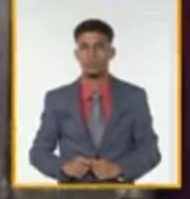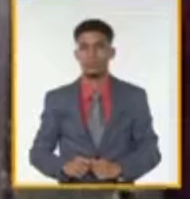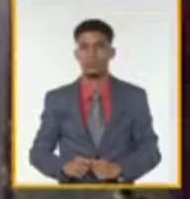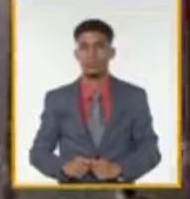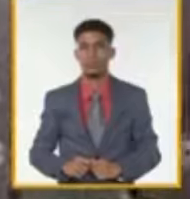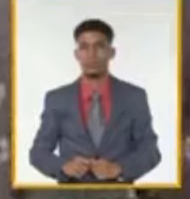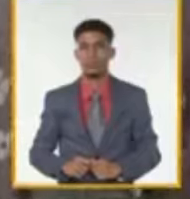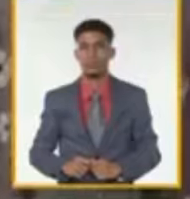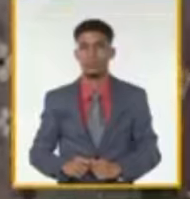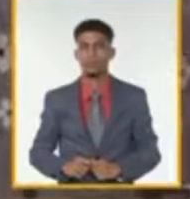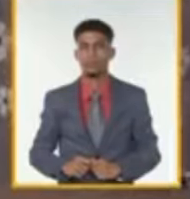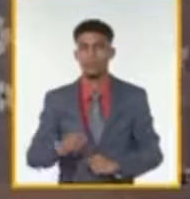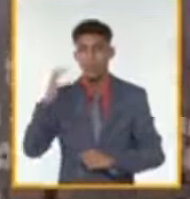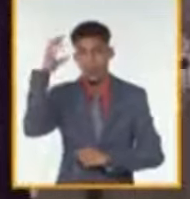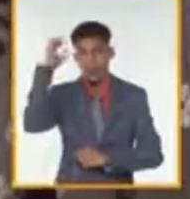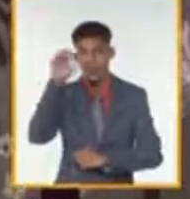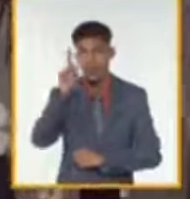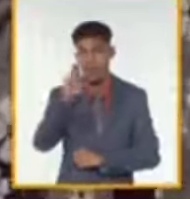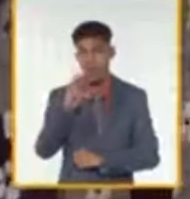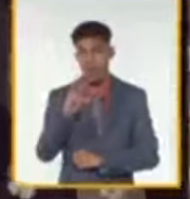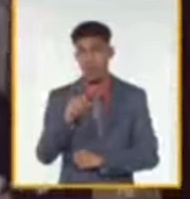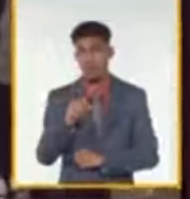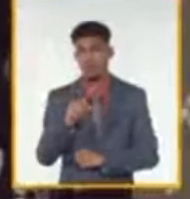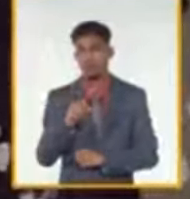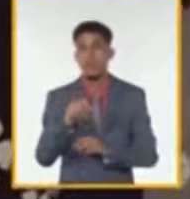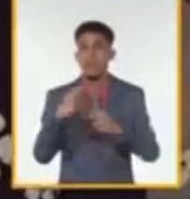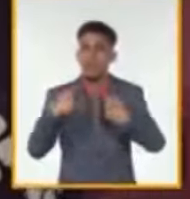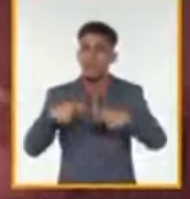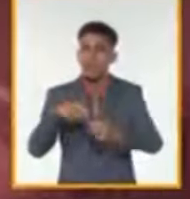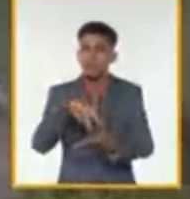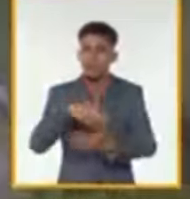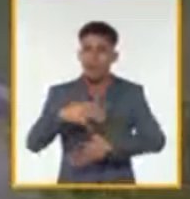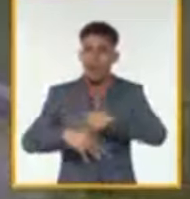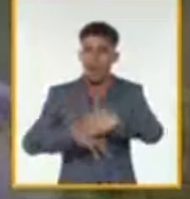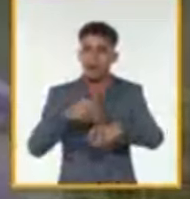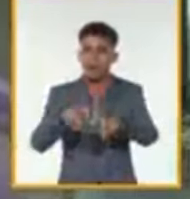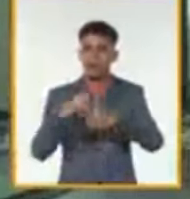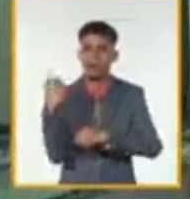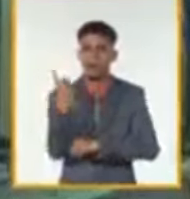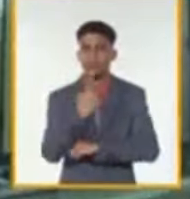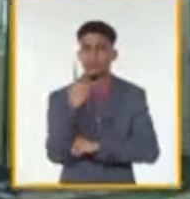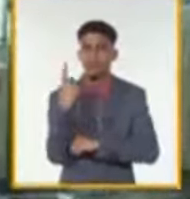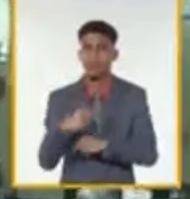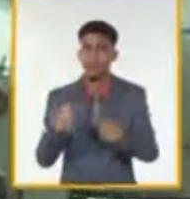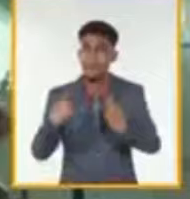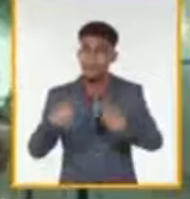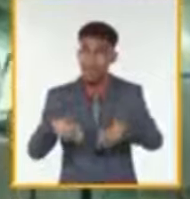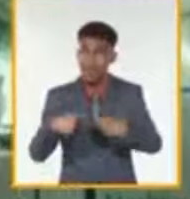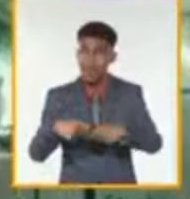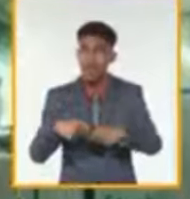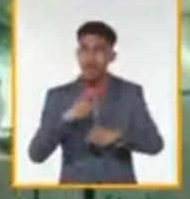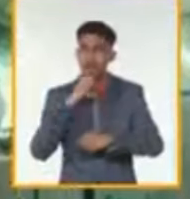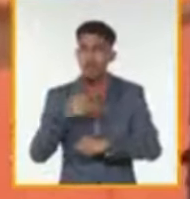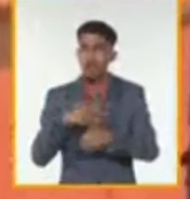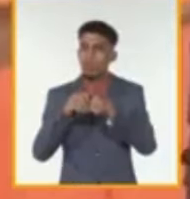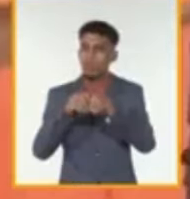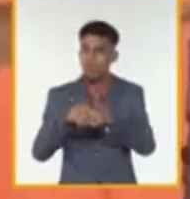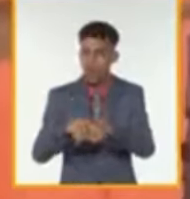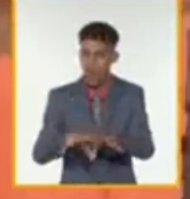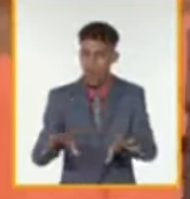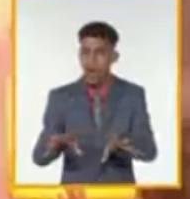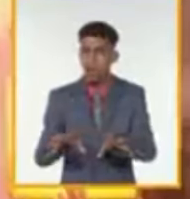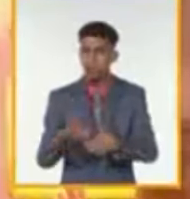el gobierno de villaclara rendirá cuenta a la asamblea nacional del poder popular debe ser un ejercicio transparente